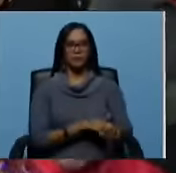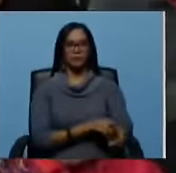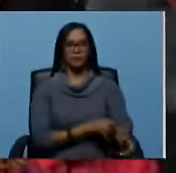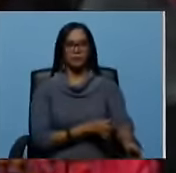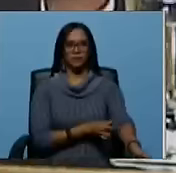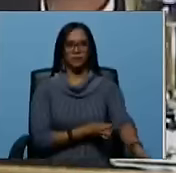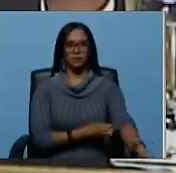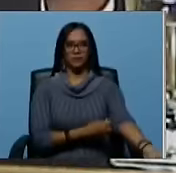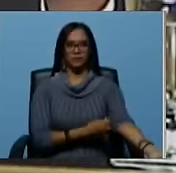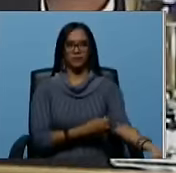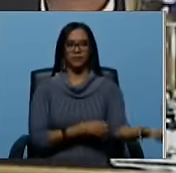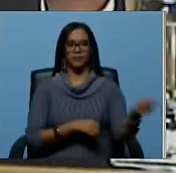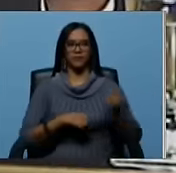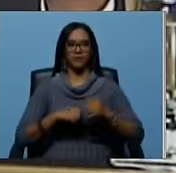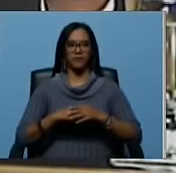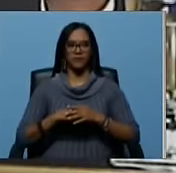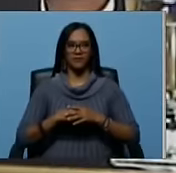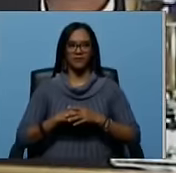Normalmente